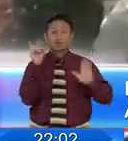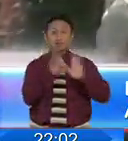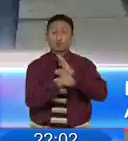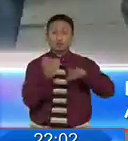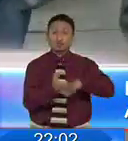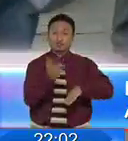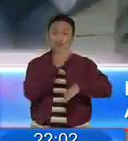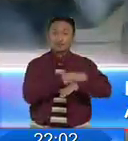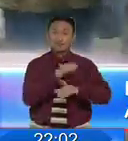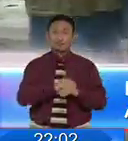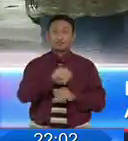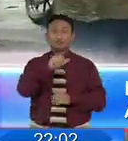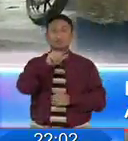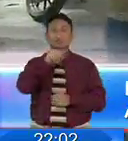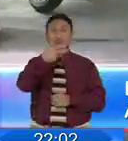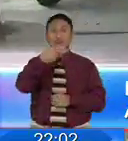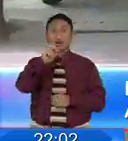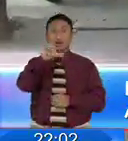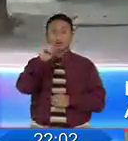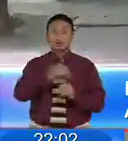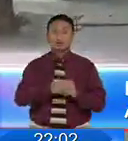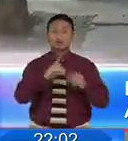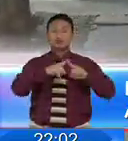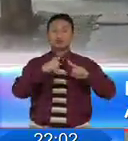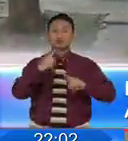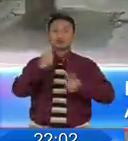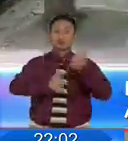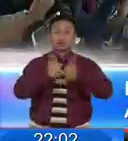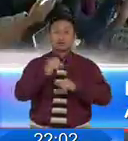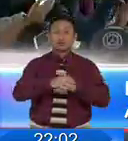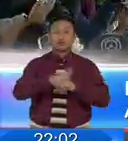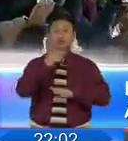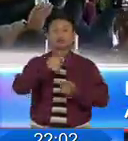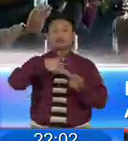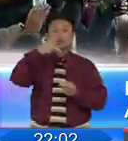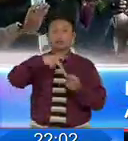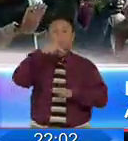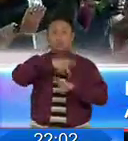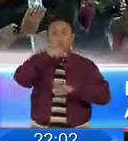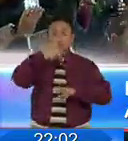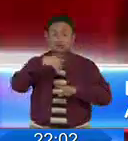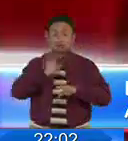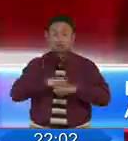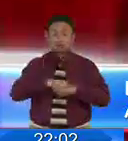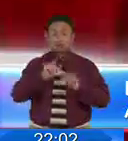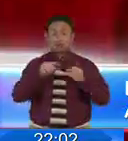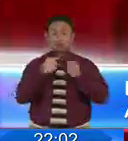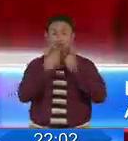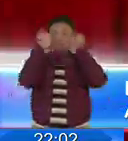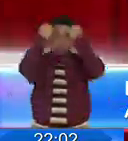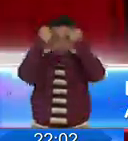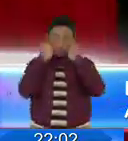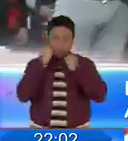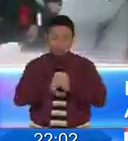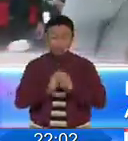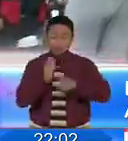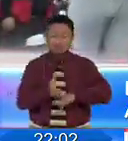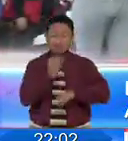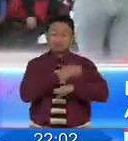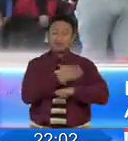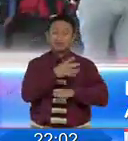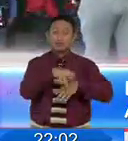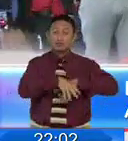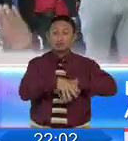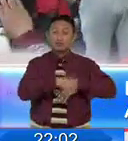presentada por Marcelo Ayo, ex candidato a la prefectura de Pichincha, por instigación a sabotaje y terrorismo que se habría cometido en las protestas